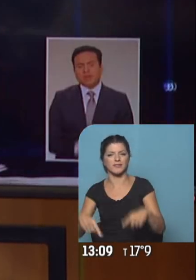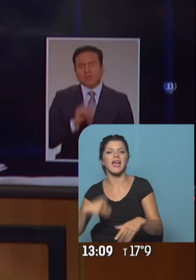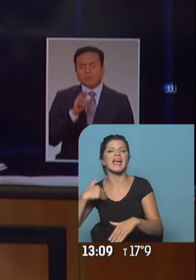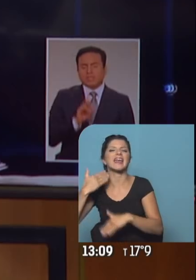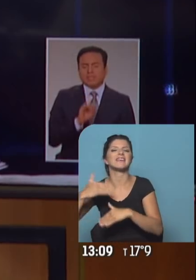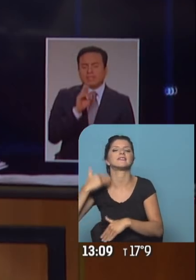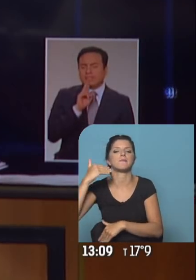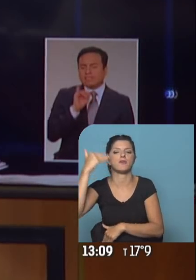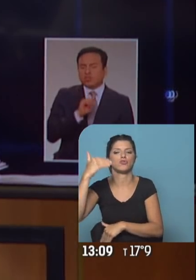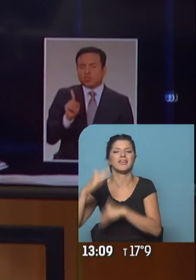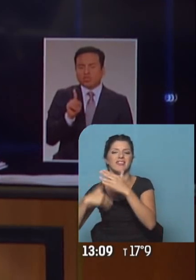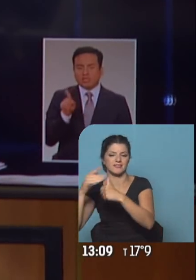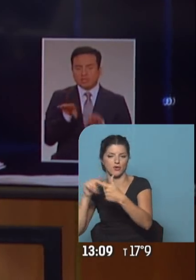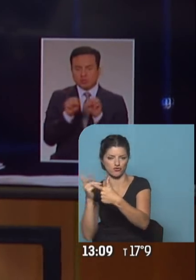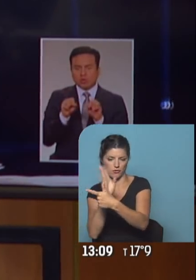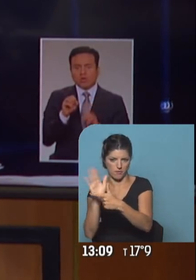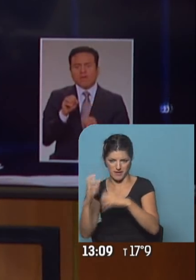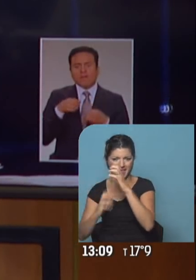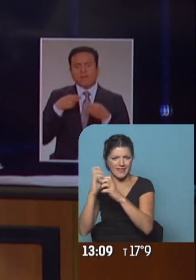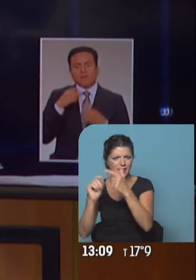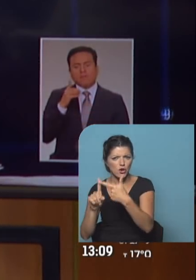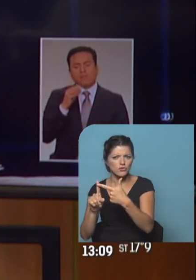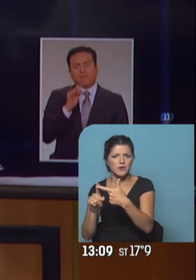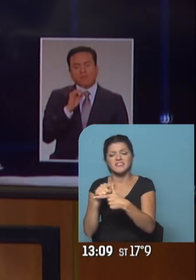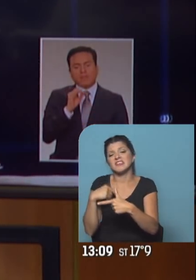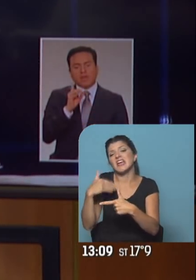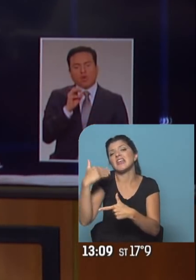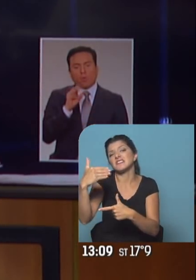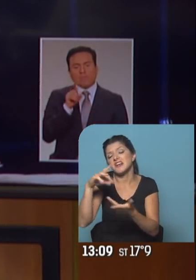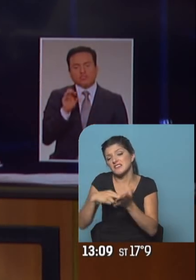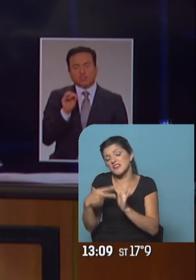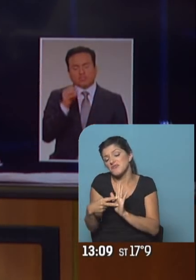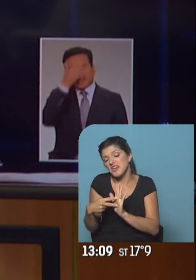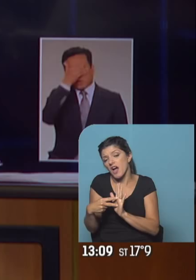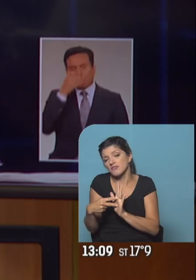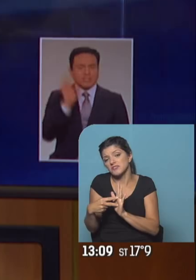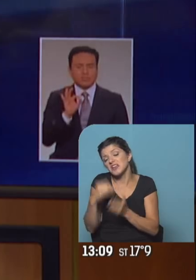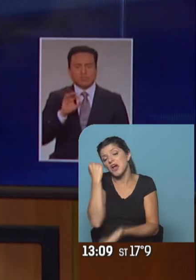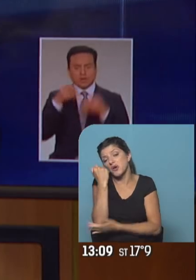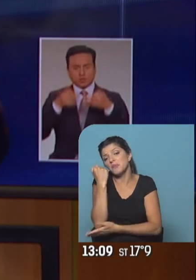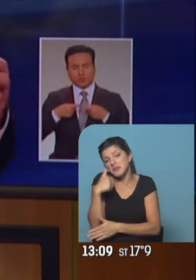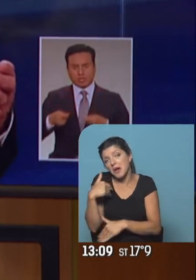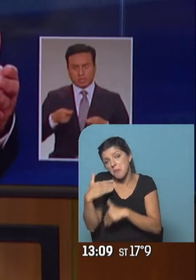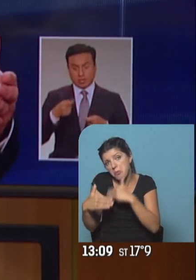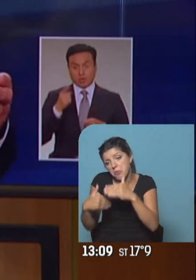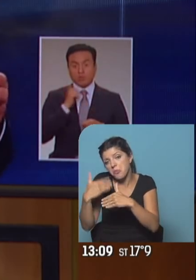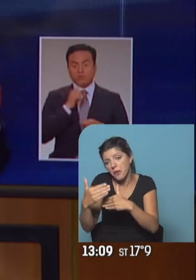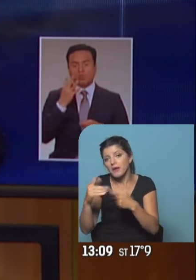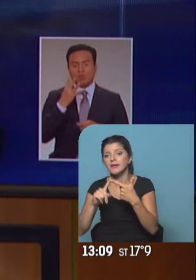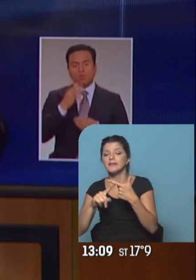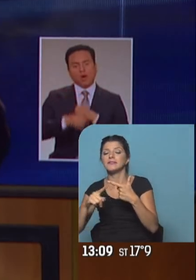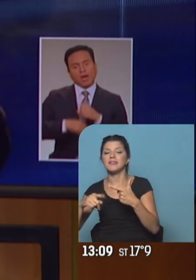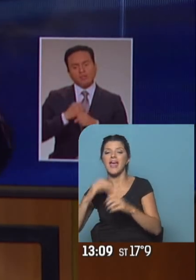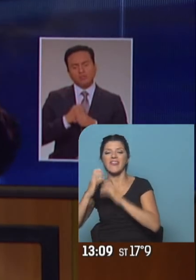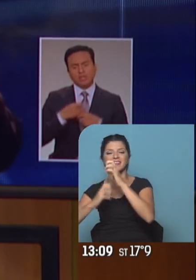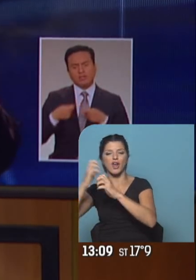crecimiento y de desarrollo. Crecimiento es solamente que evolucione la actividad económica, desarrollo si se reduce la